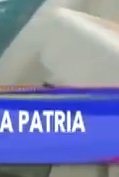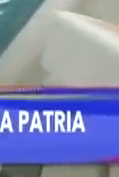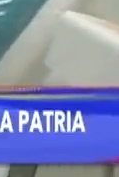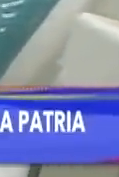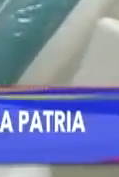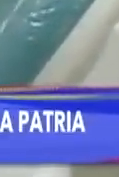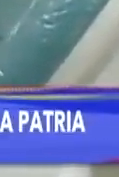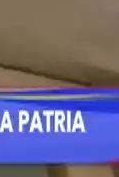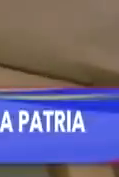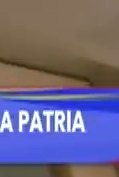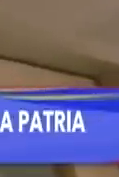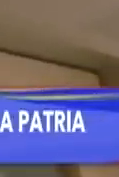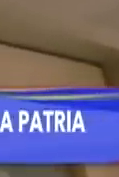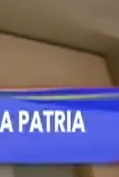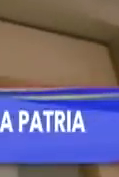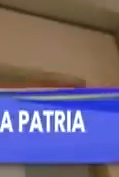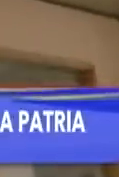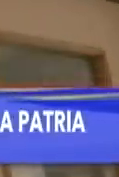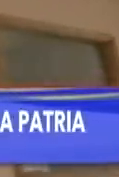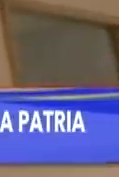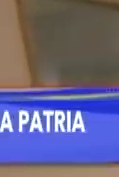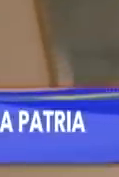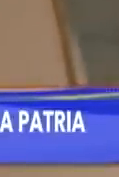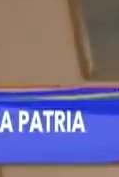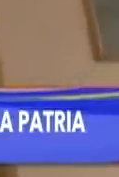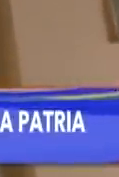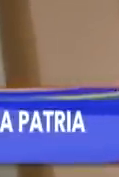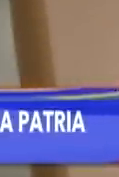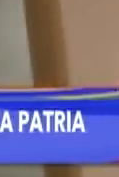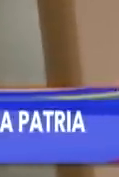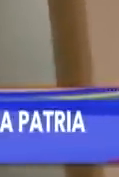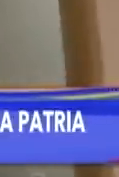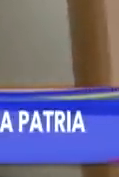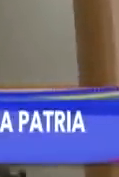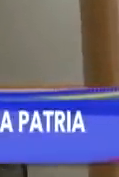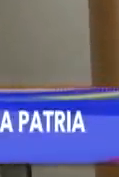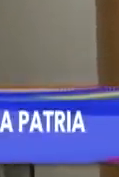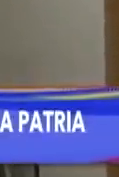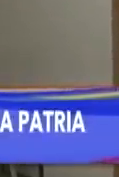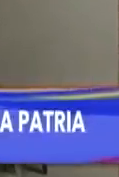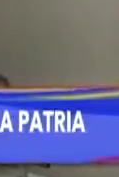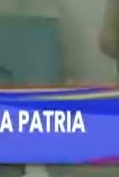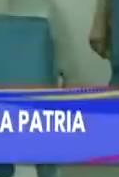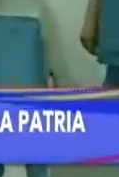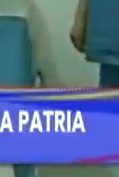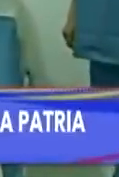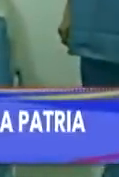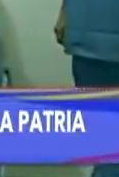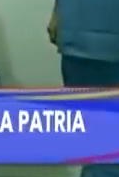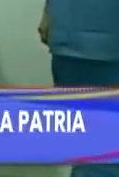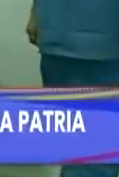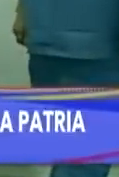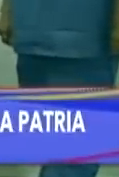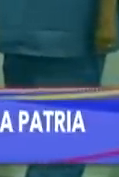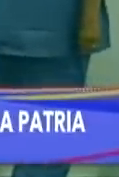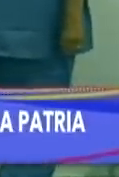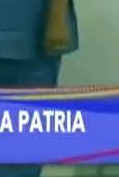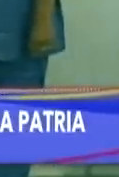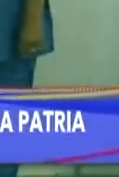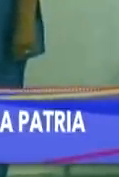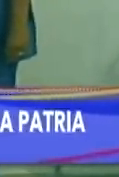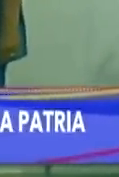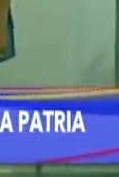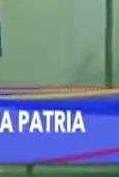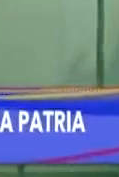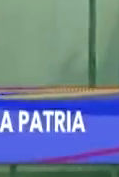su artículo 8, para estos residentes, todos jóvenes, que de verdad quiero felicitarlos porque